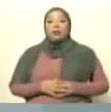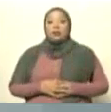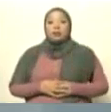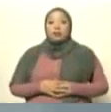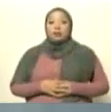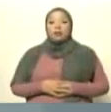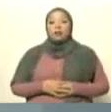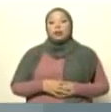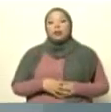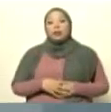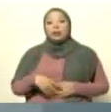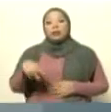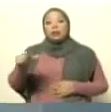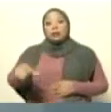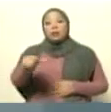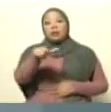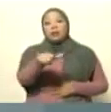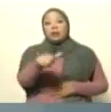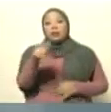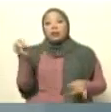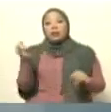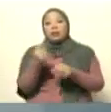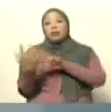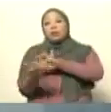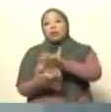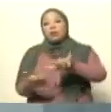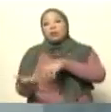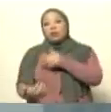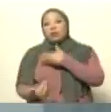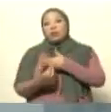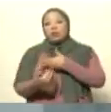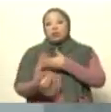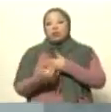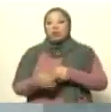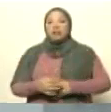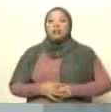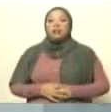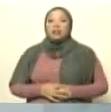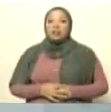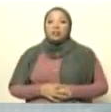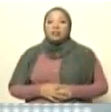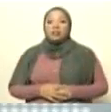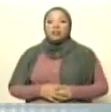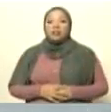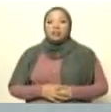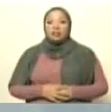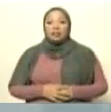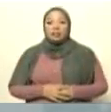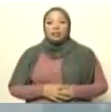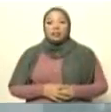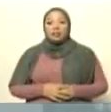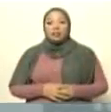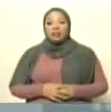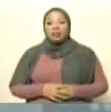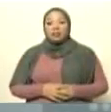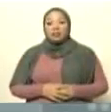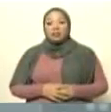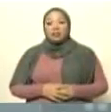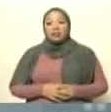nosotros al menos a la mitad. Y eso ocasionó el golpe de Estado contra el comandante Chávez. Esa y otras leyes, como la ley de